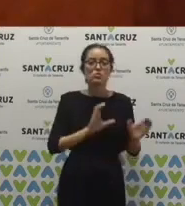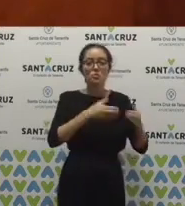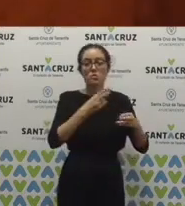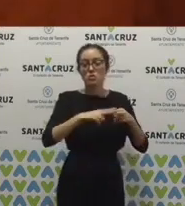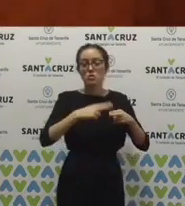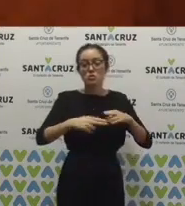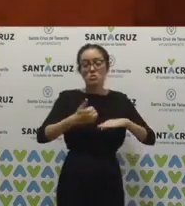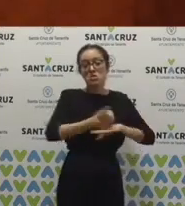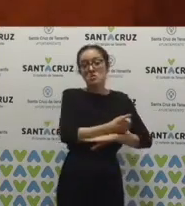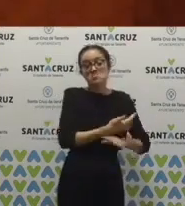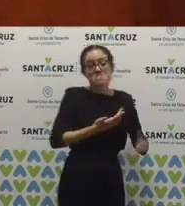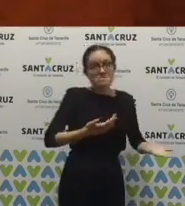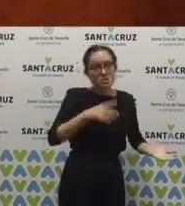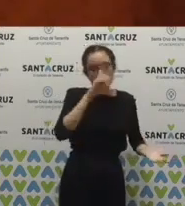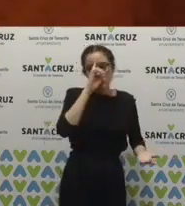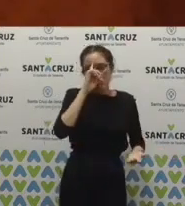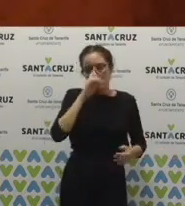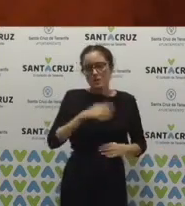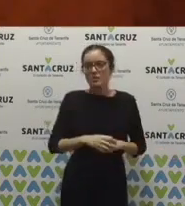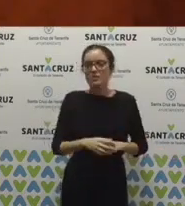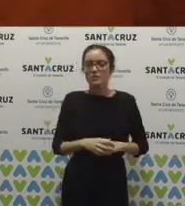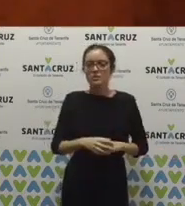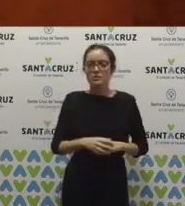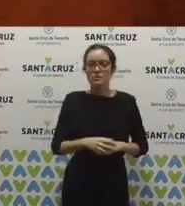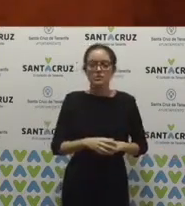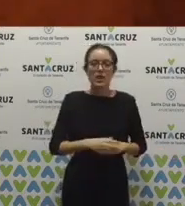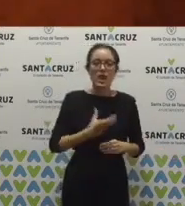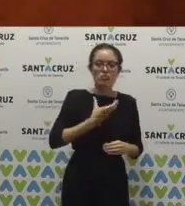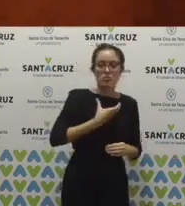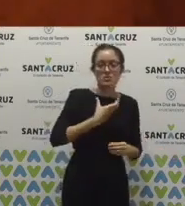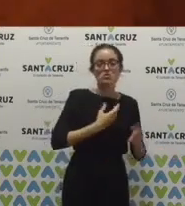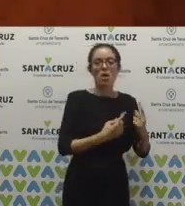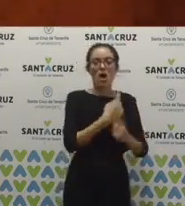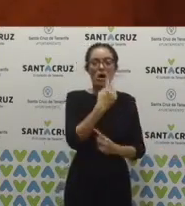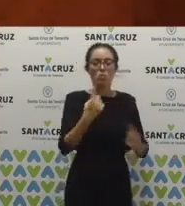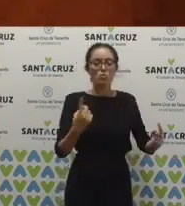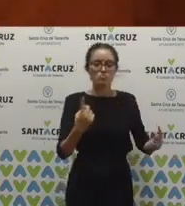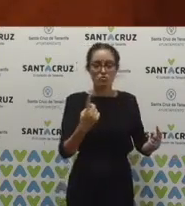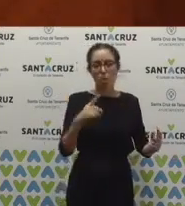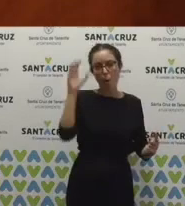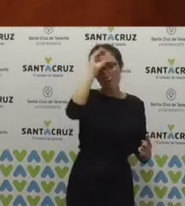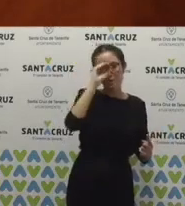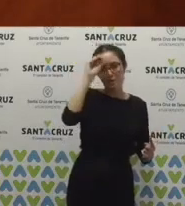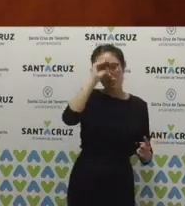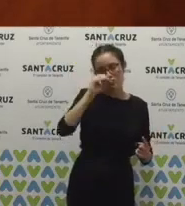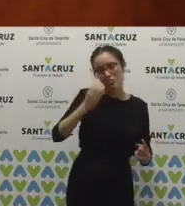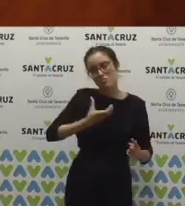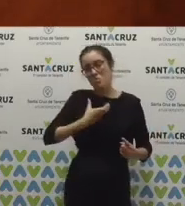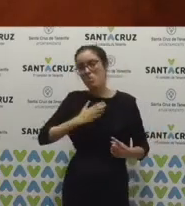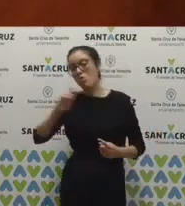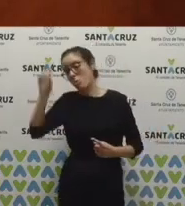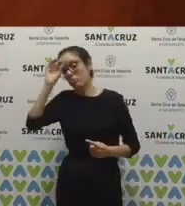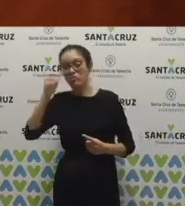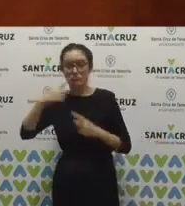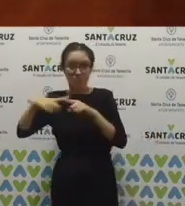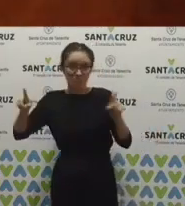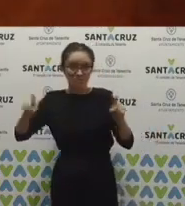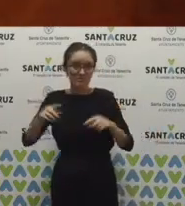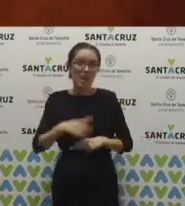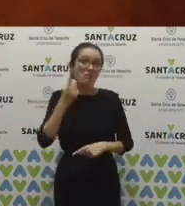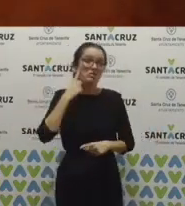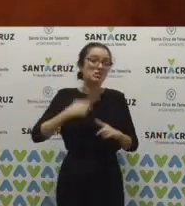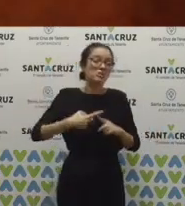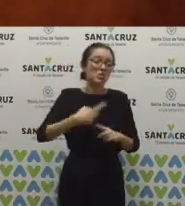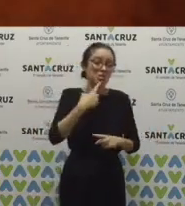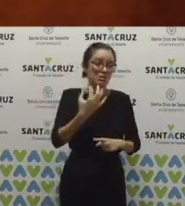no los ayuntamientos hay unas cosas en otros otros vamos a ver lo que hacen en santa cruz pero antes de empezar si le quiere